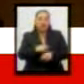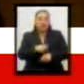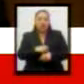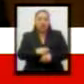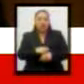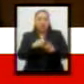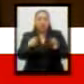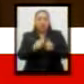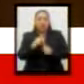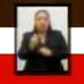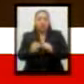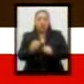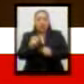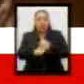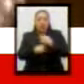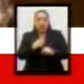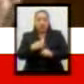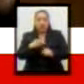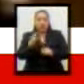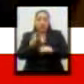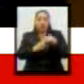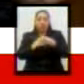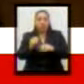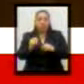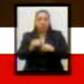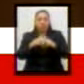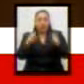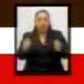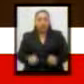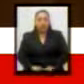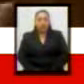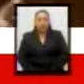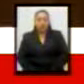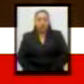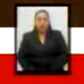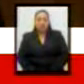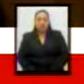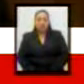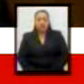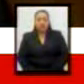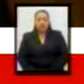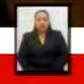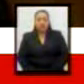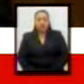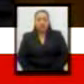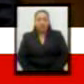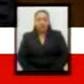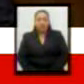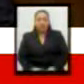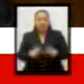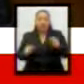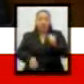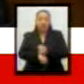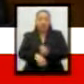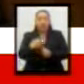del presupuesto de ese año se había ido a construir una gran cancha para fútbol, creo. ¿Y por qué las mujeres no practicaban o